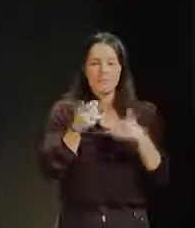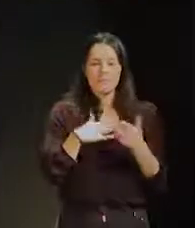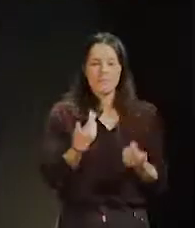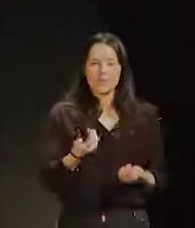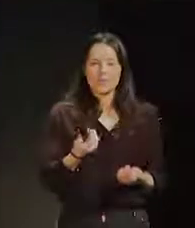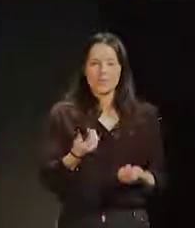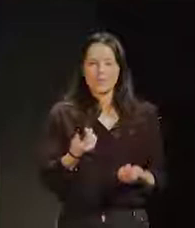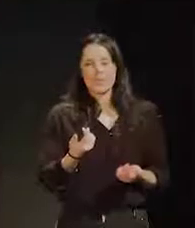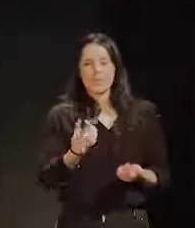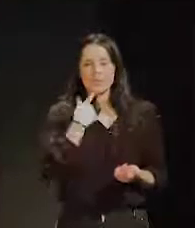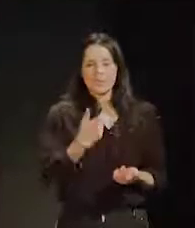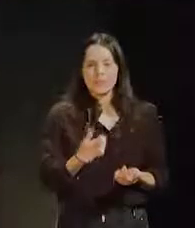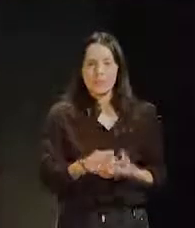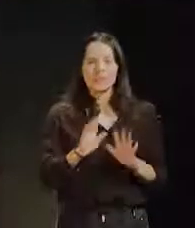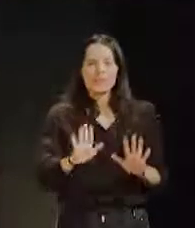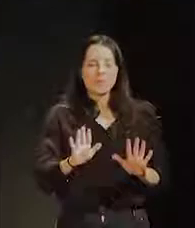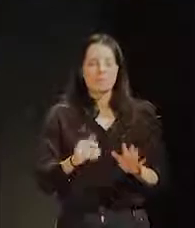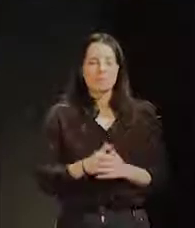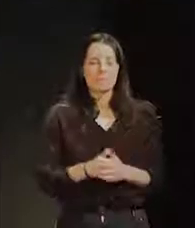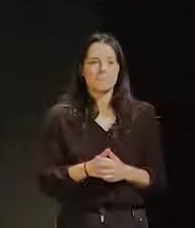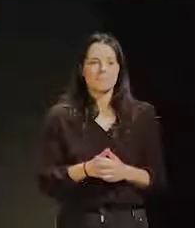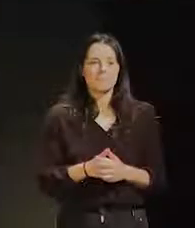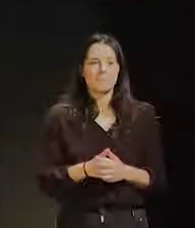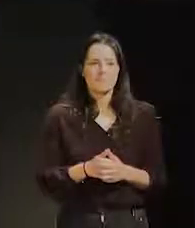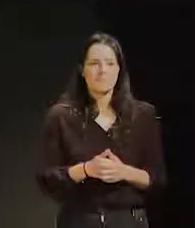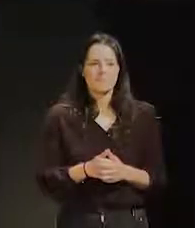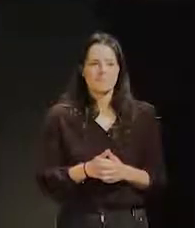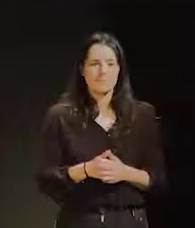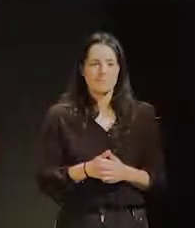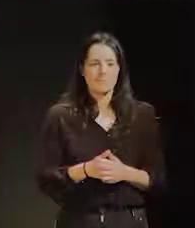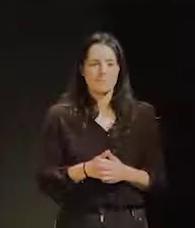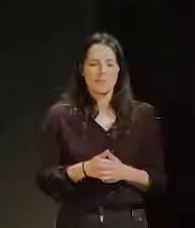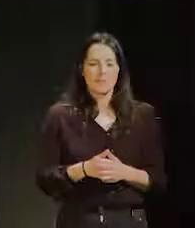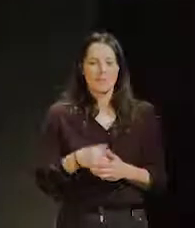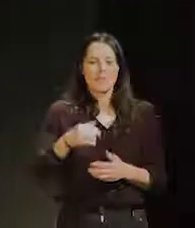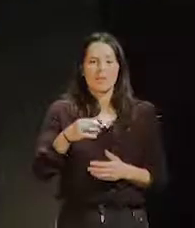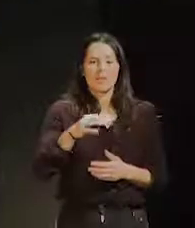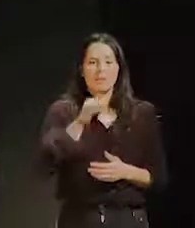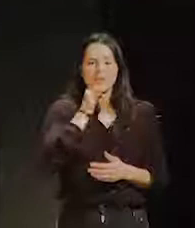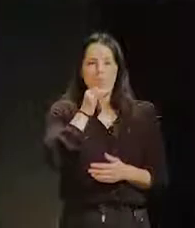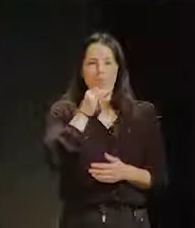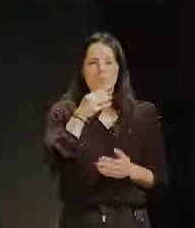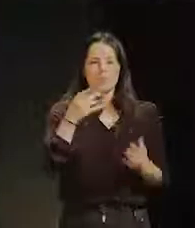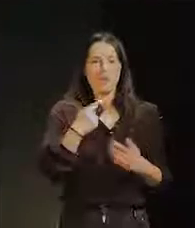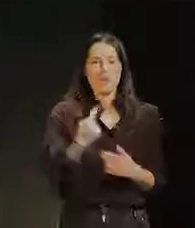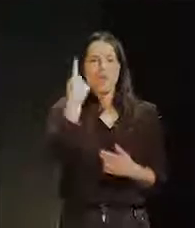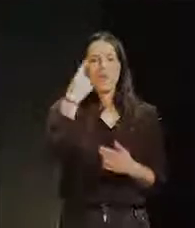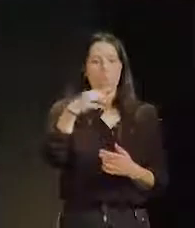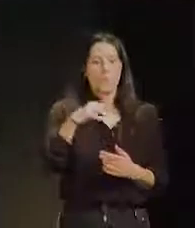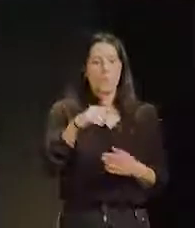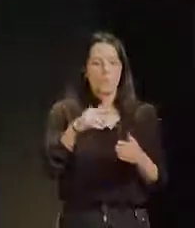no grave, pero como que no he estado un momento donde yo sentí, ah, por favor, tengo de ser